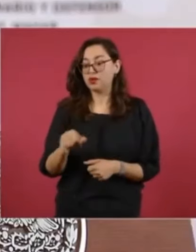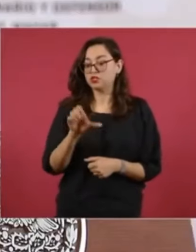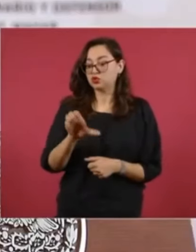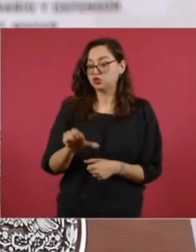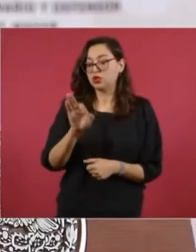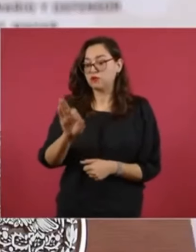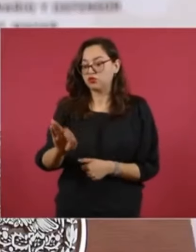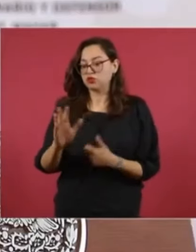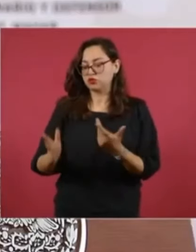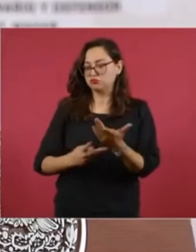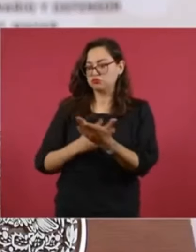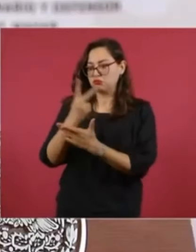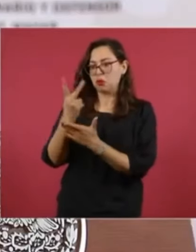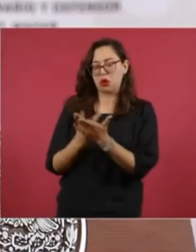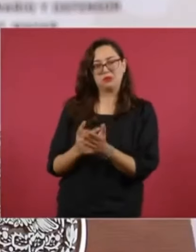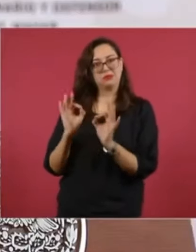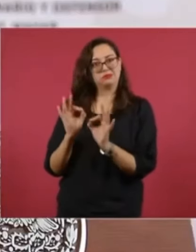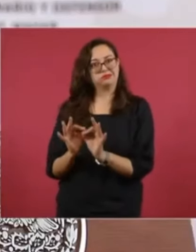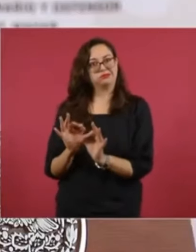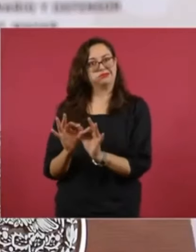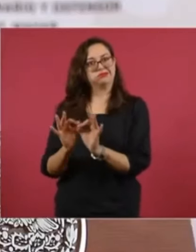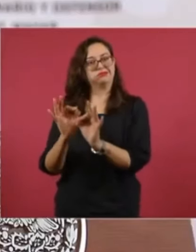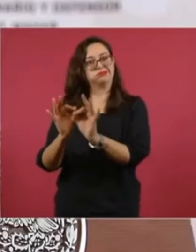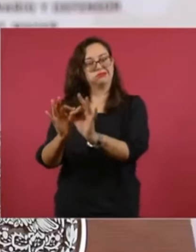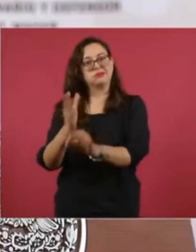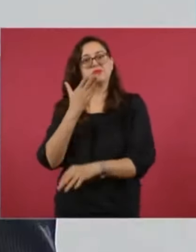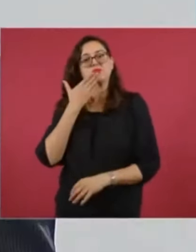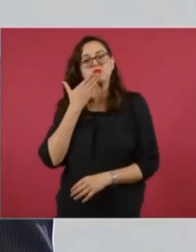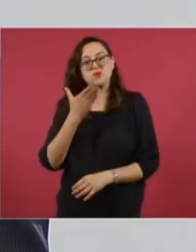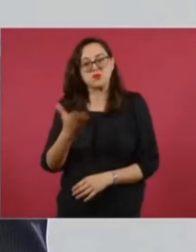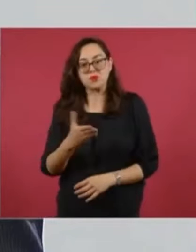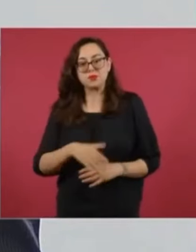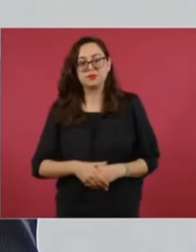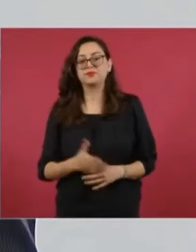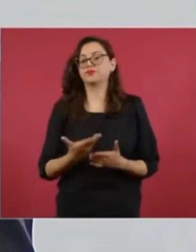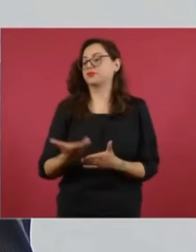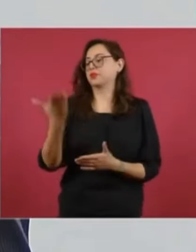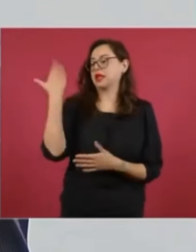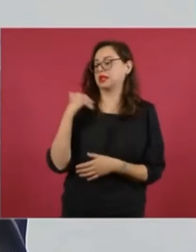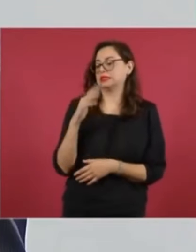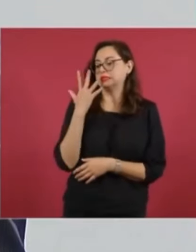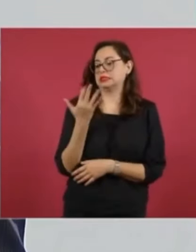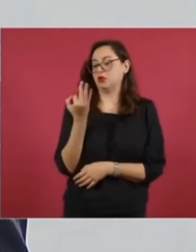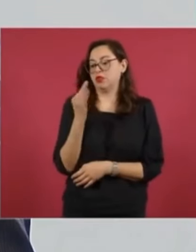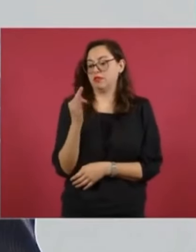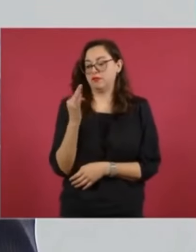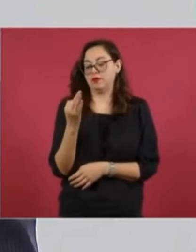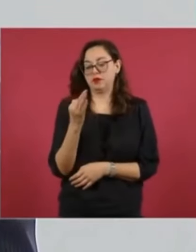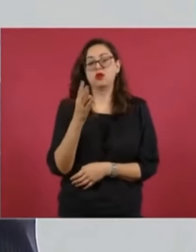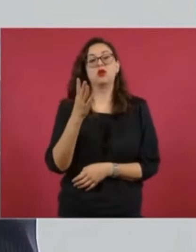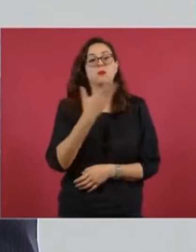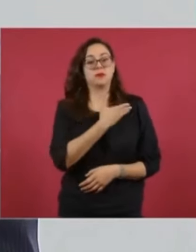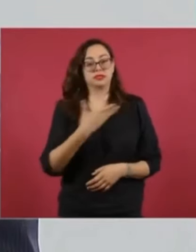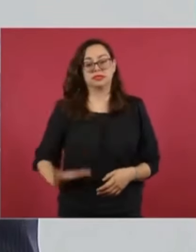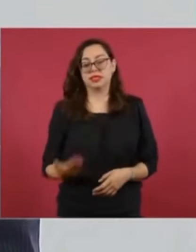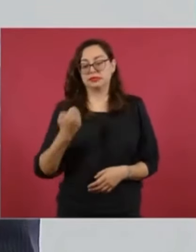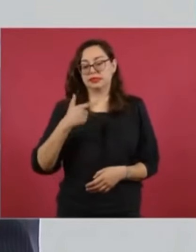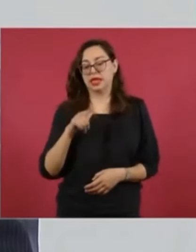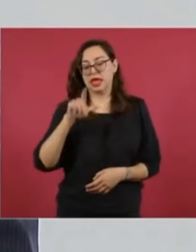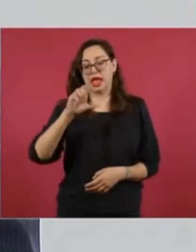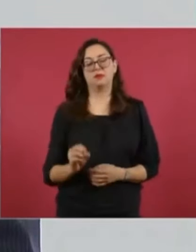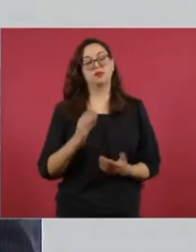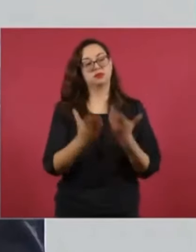presidente presentó una serie de iniciativas El el 5 de Febrero en el cual se busca reformar el artículo